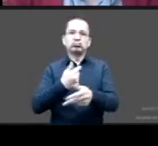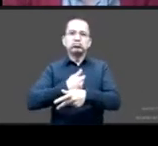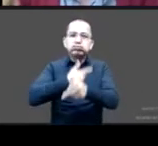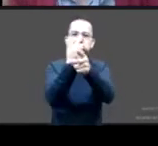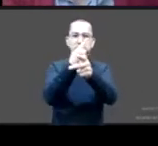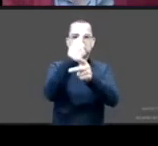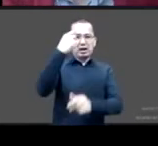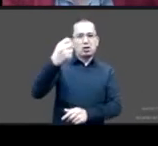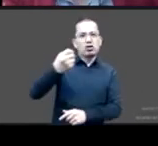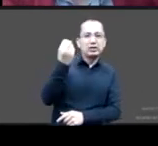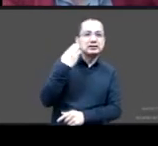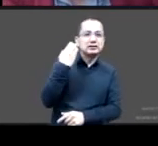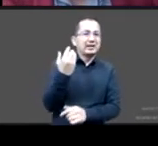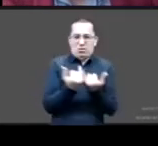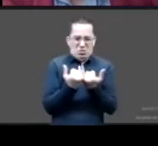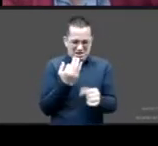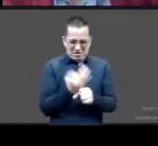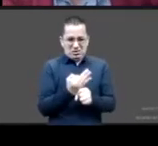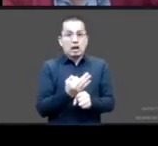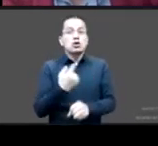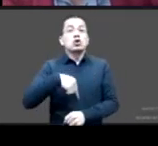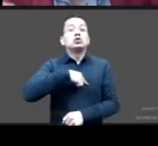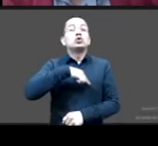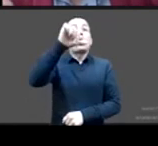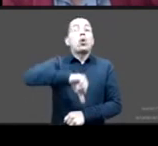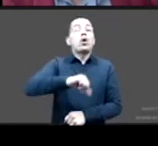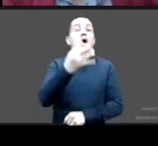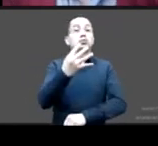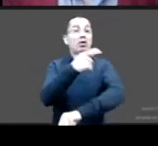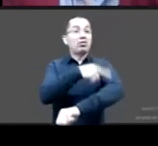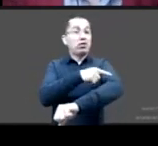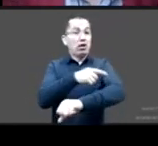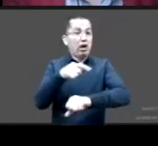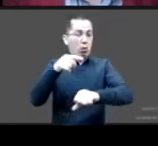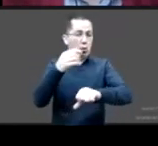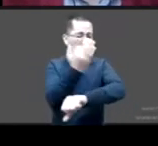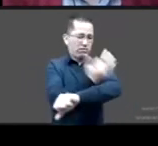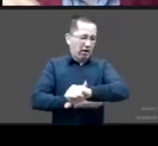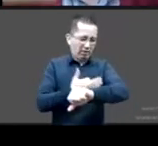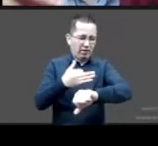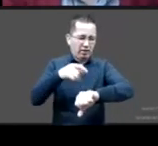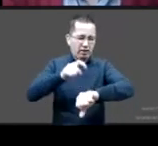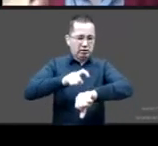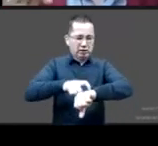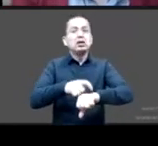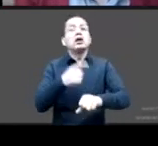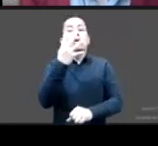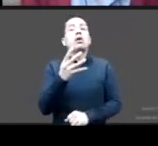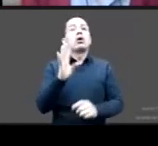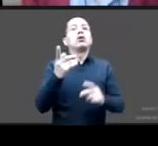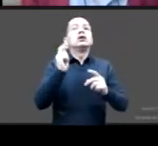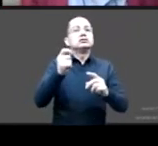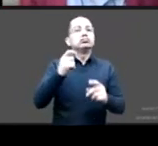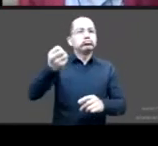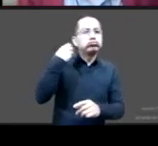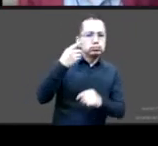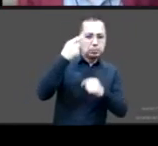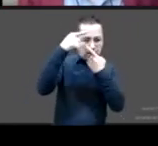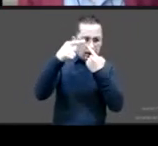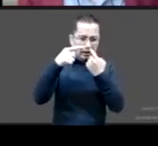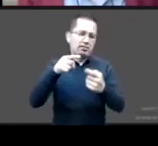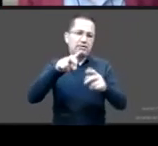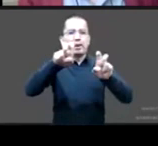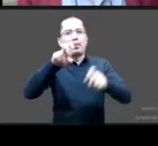las cuatro de la tarde tenemos la tercera sesión de un webinar que se llama habla las juventudes de latinoamérica y hay una programación de estos